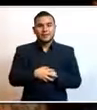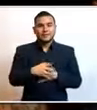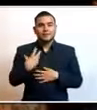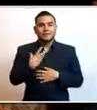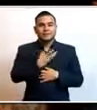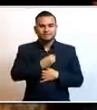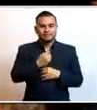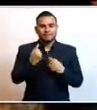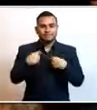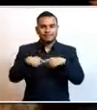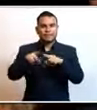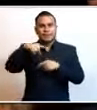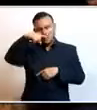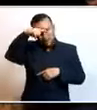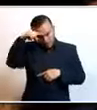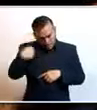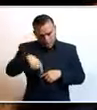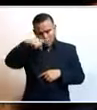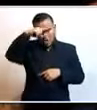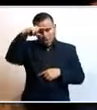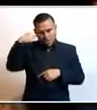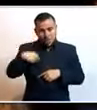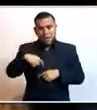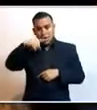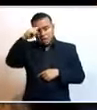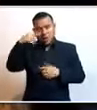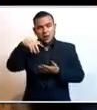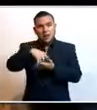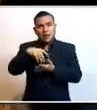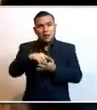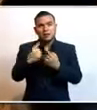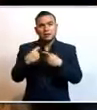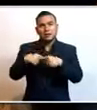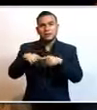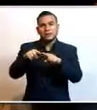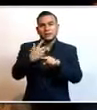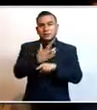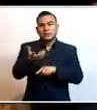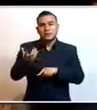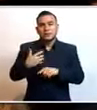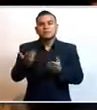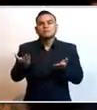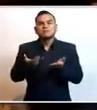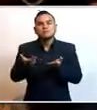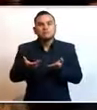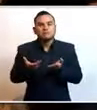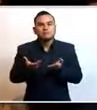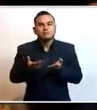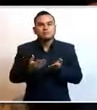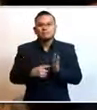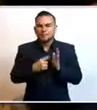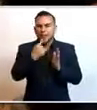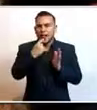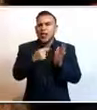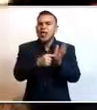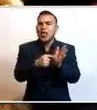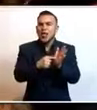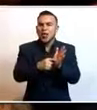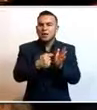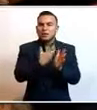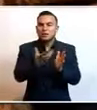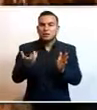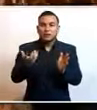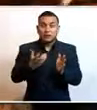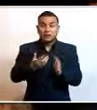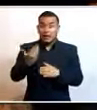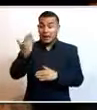Nosotros vamos a seguir trabajando por el pueblo. Nosotros vamos a seguir denunciando lo que están haciendo. Nosotros vamos a seguir